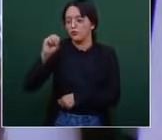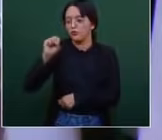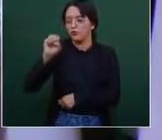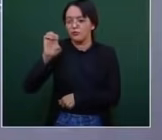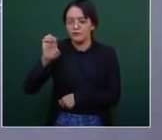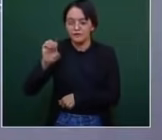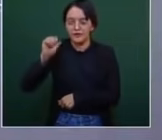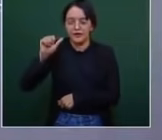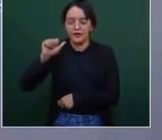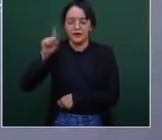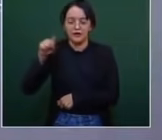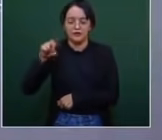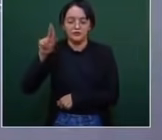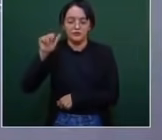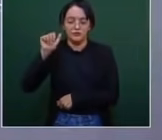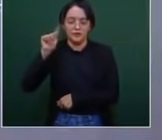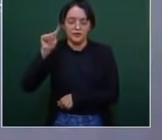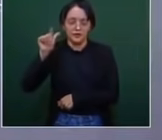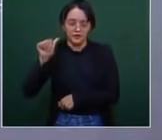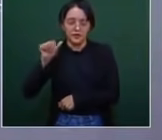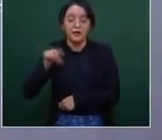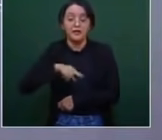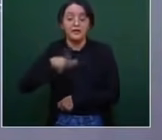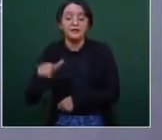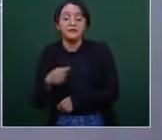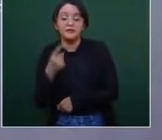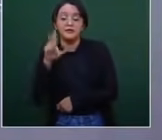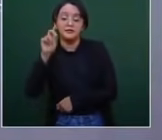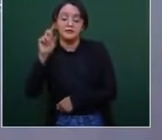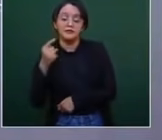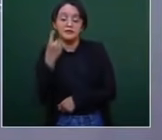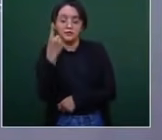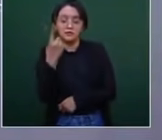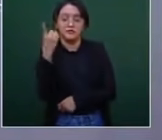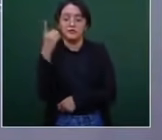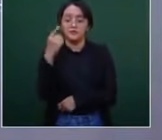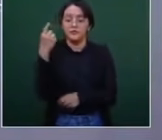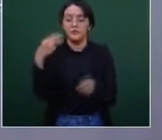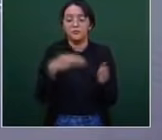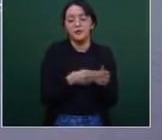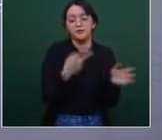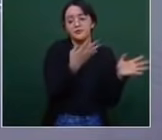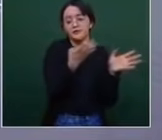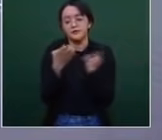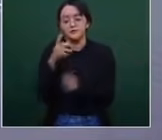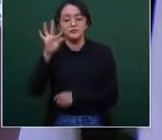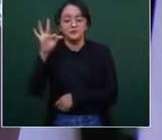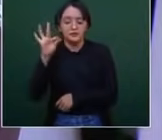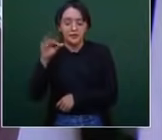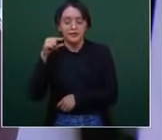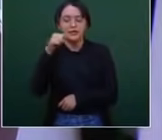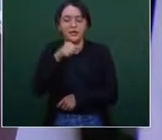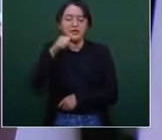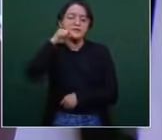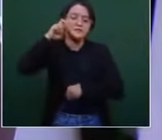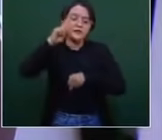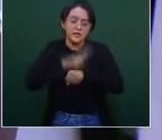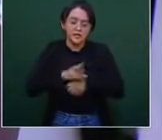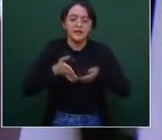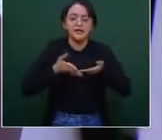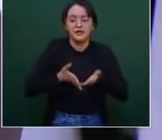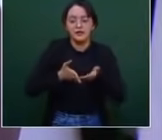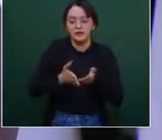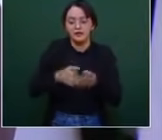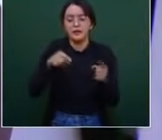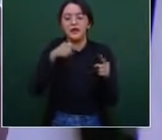El 31 de diciembre de 1940 se creó la Secretaría de Marina, institución que tiene a su cargo desde